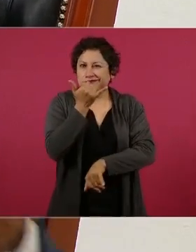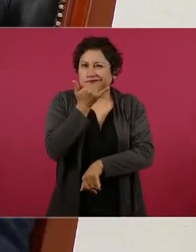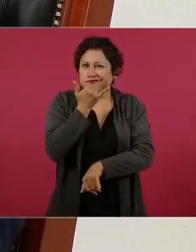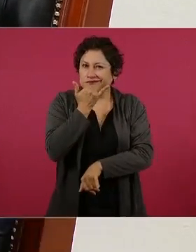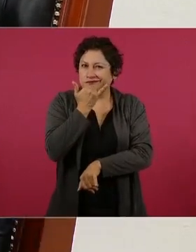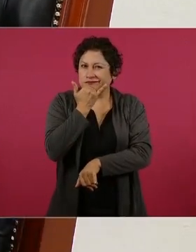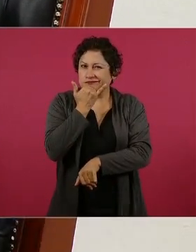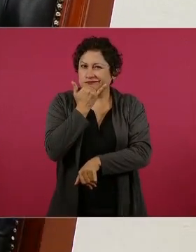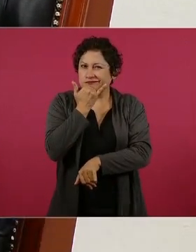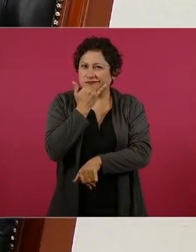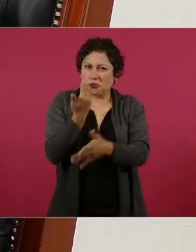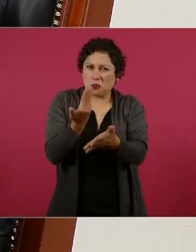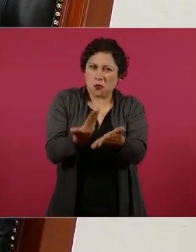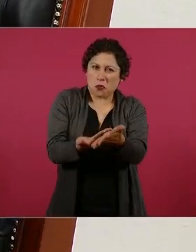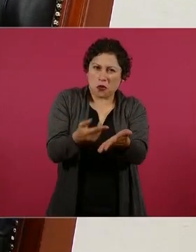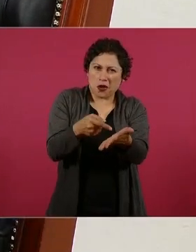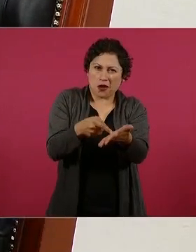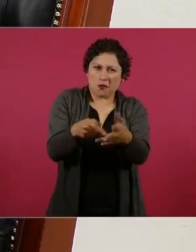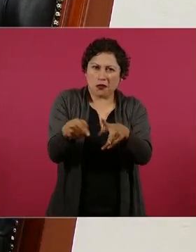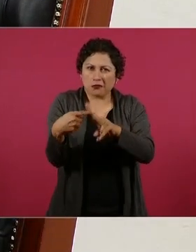actas?